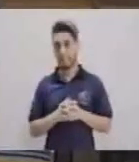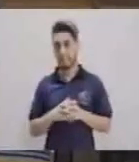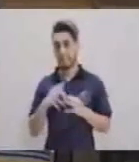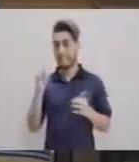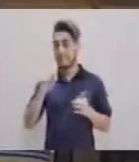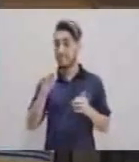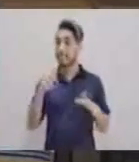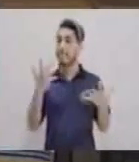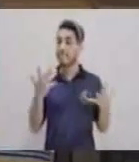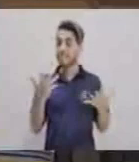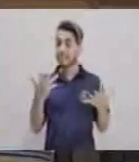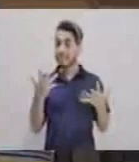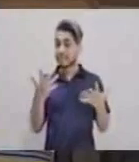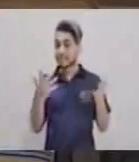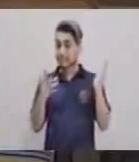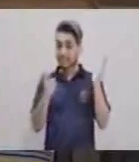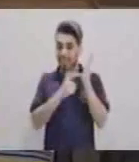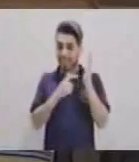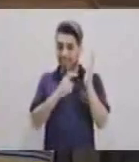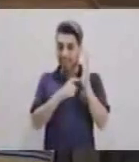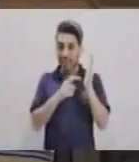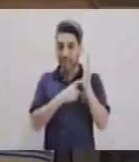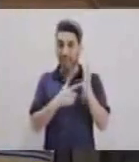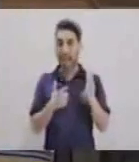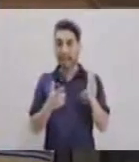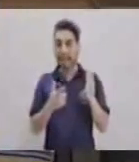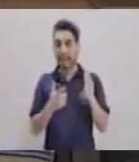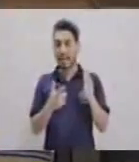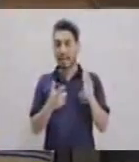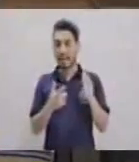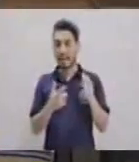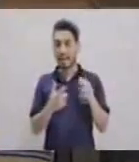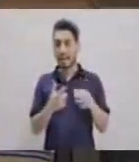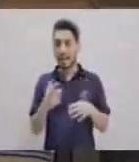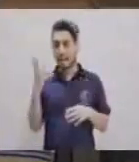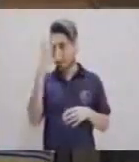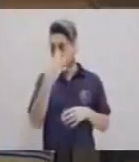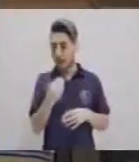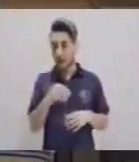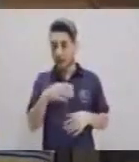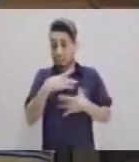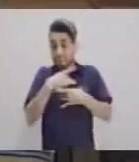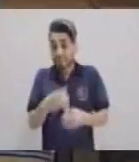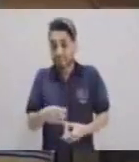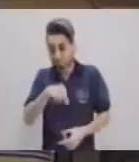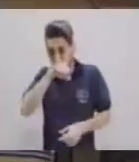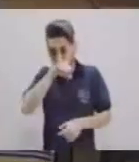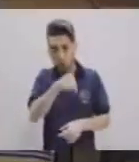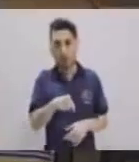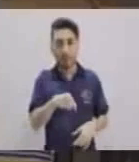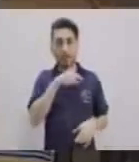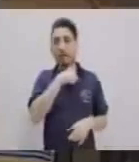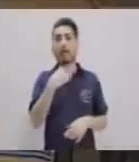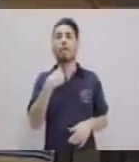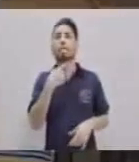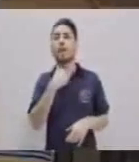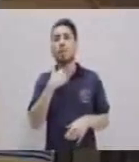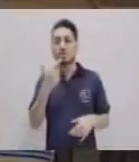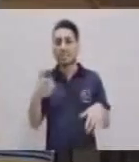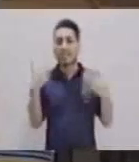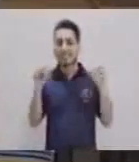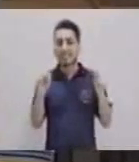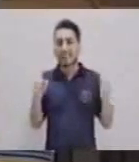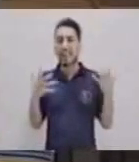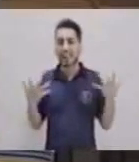actividad realmente, esta tarea, esta técnica, pues es muy apasionante. Realmente para